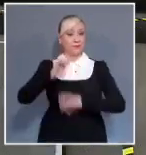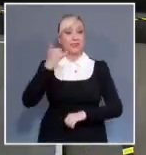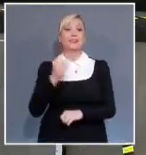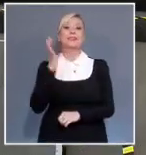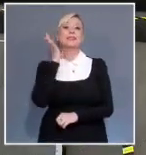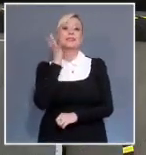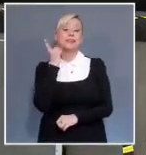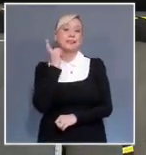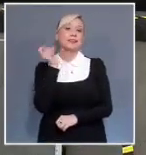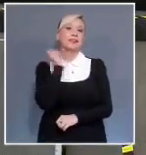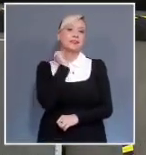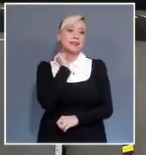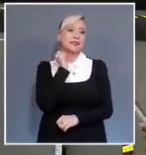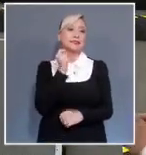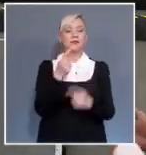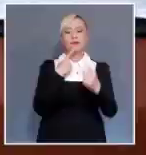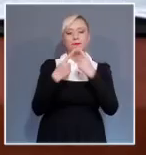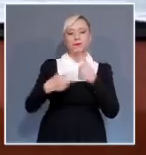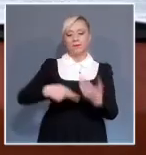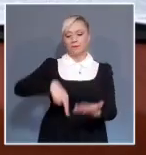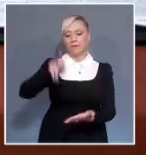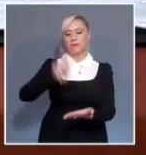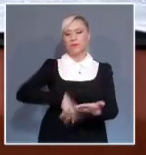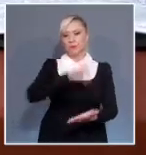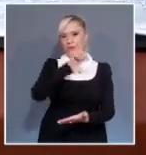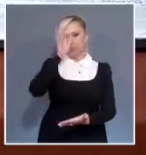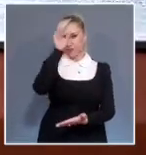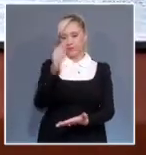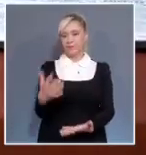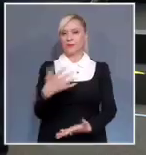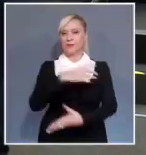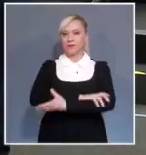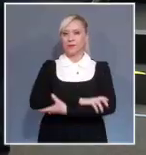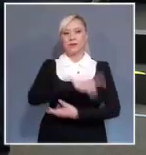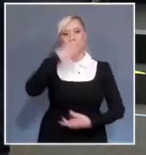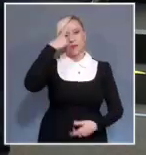Senadores, firmaron un acuerdo de colaboración para fomentar una mayor